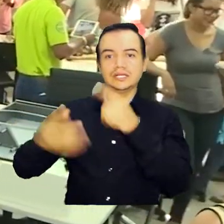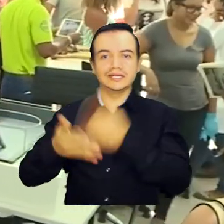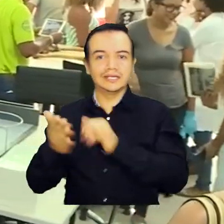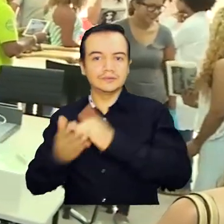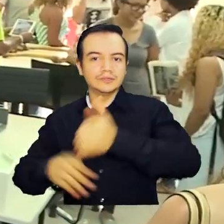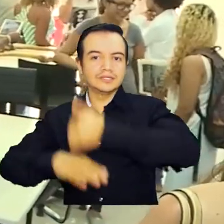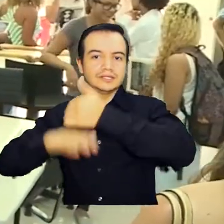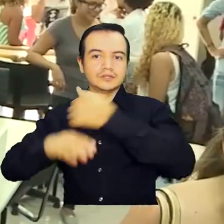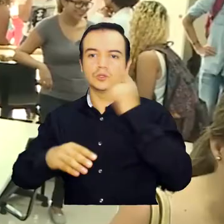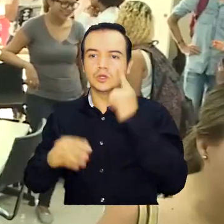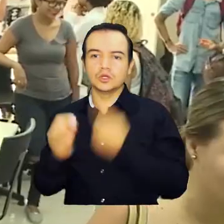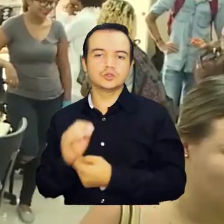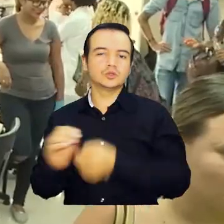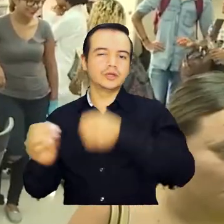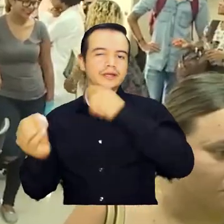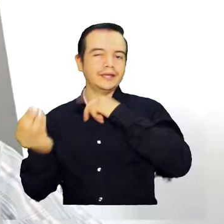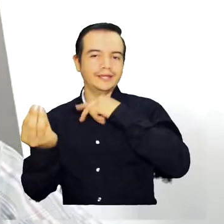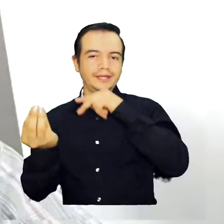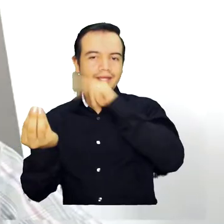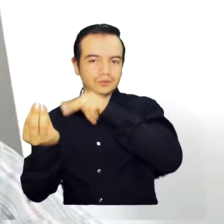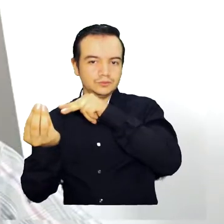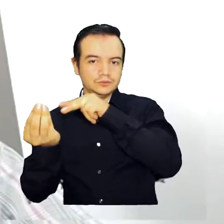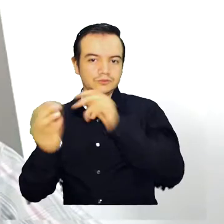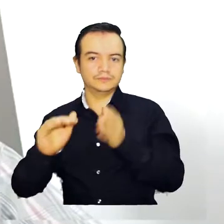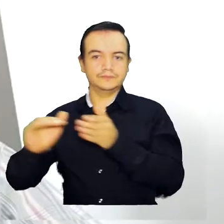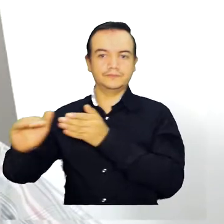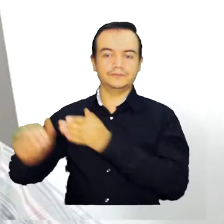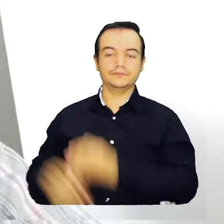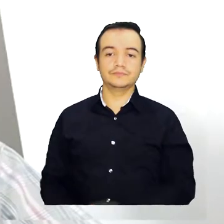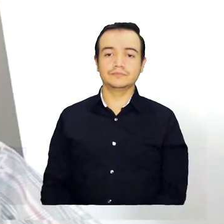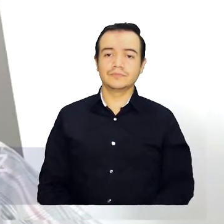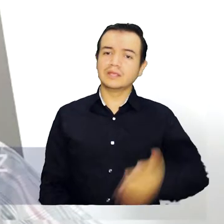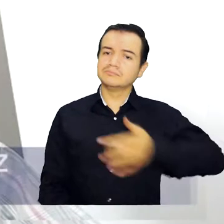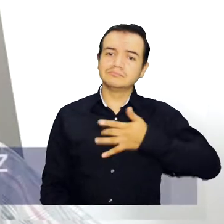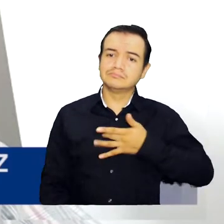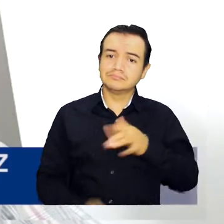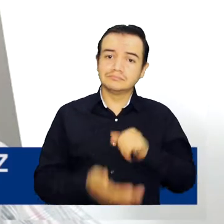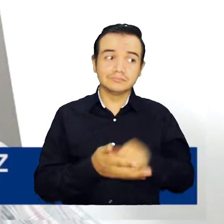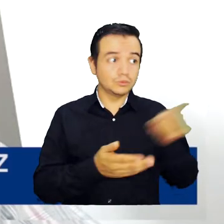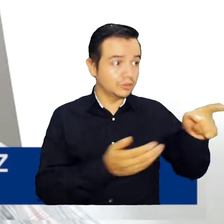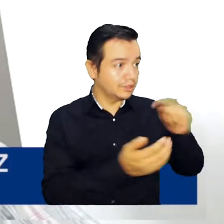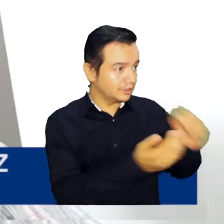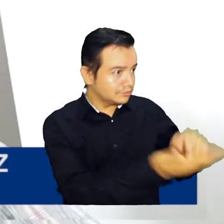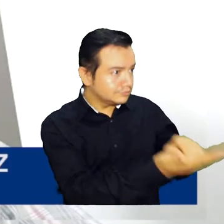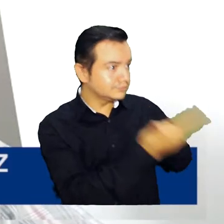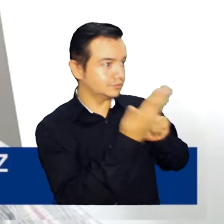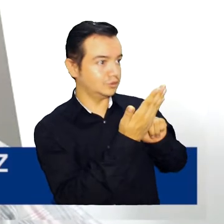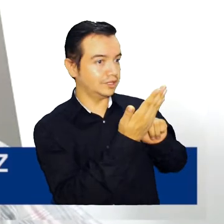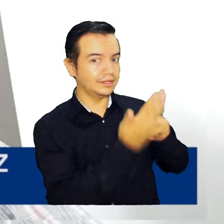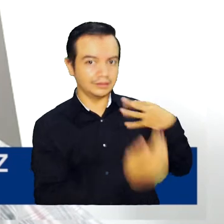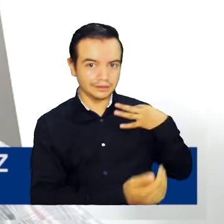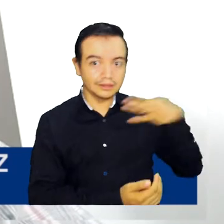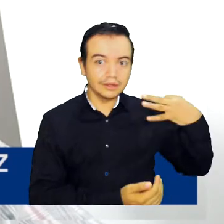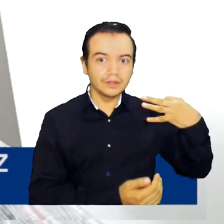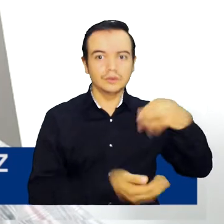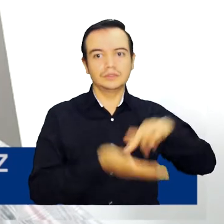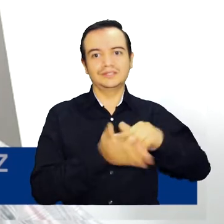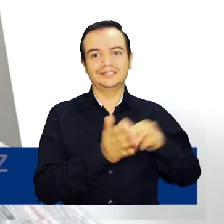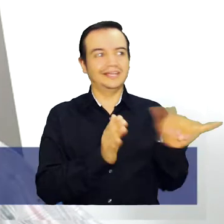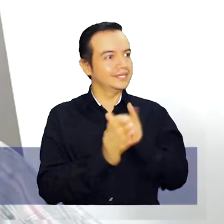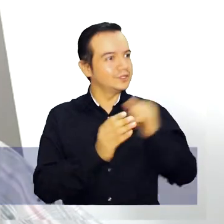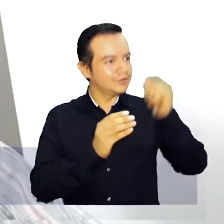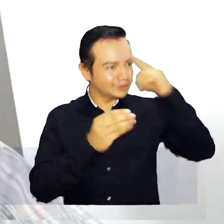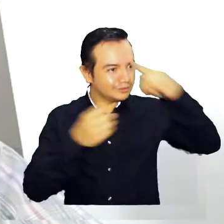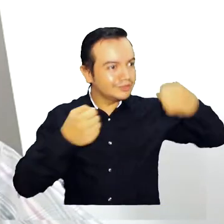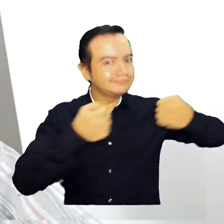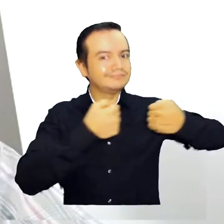de Antropología. Hoy creo que la importancia de esta invitación del Instituto es precisamente tratar de renovar estos